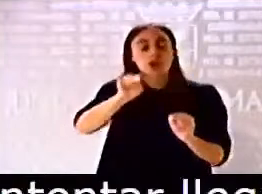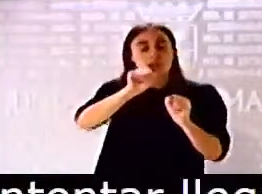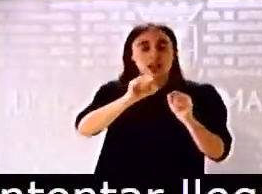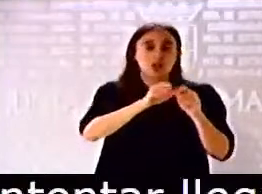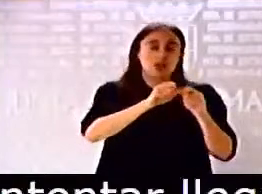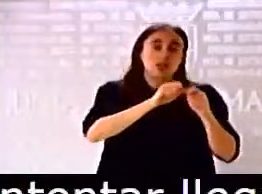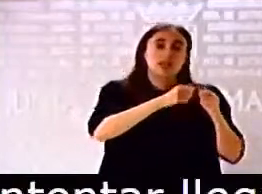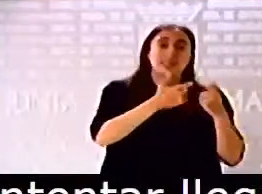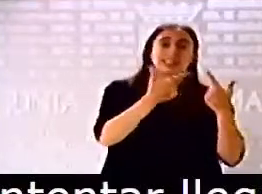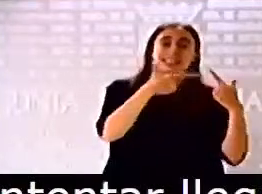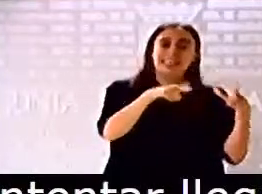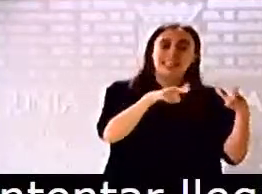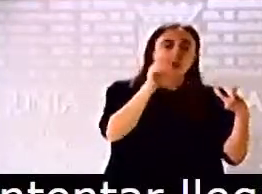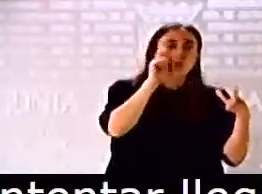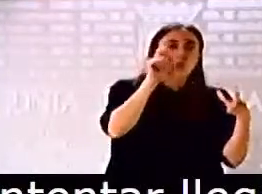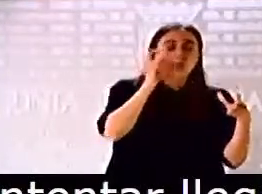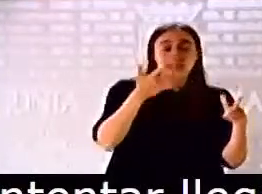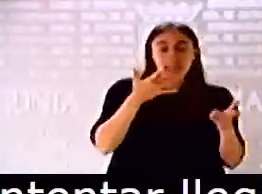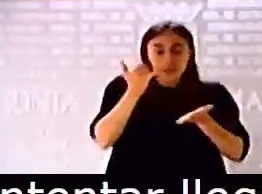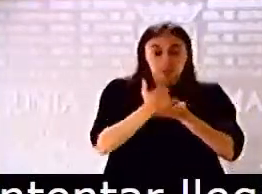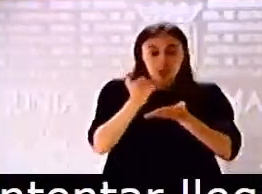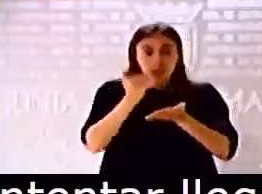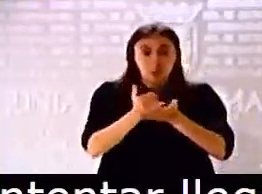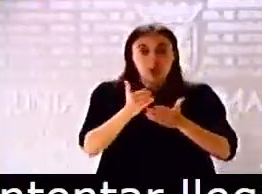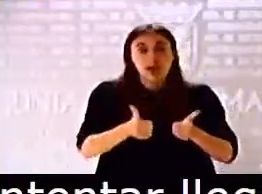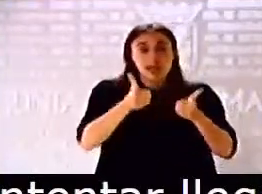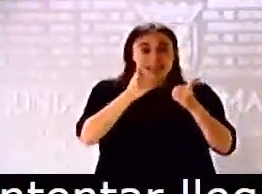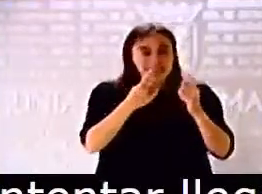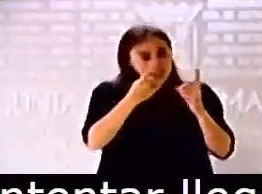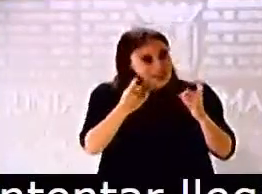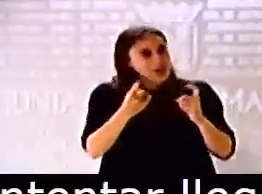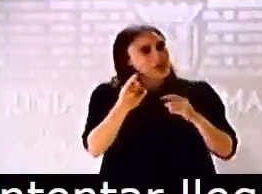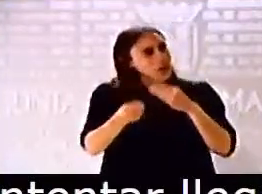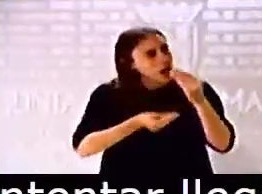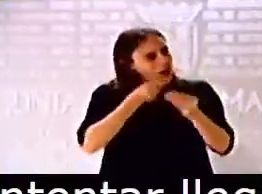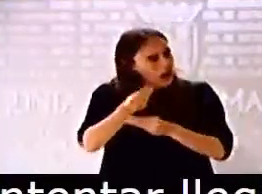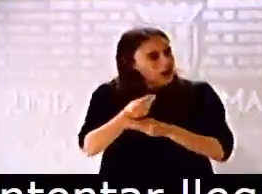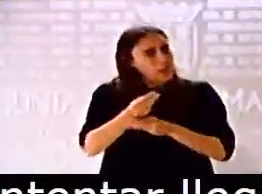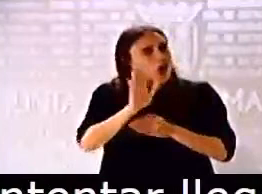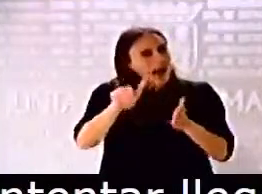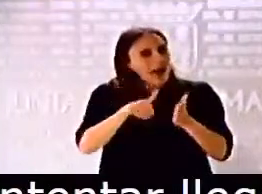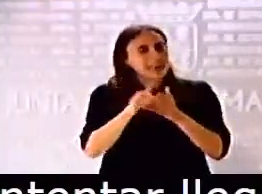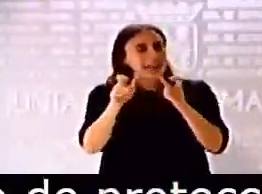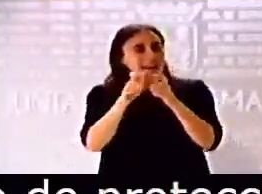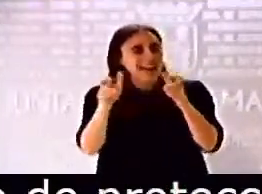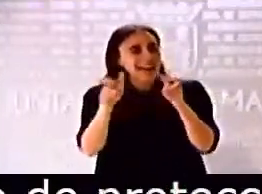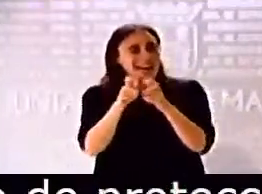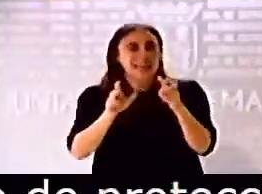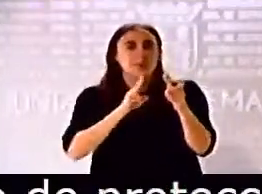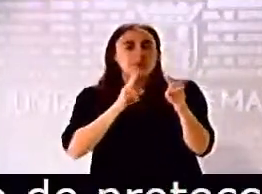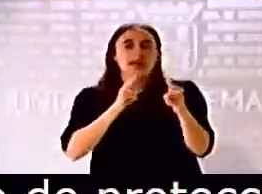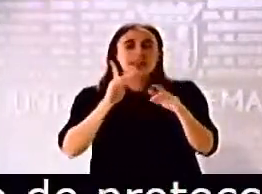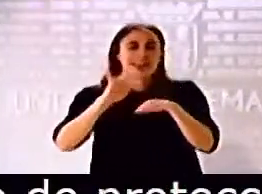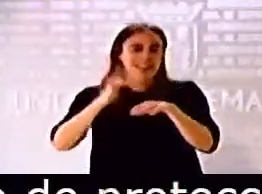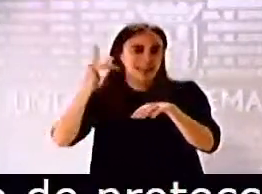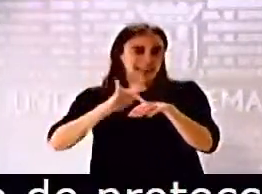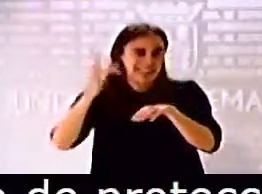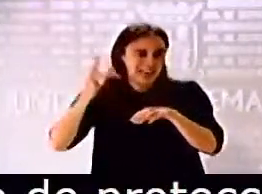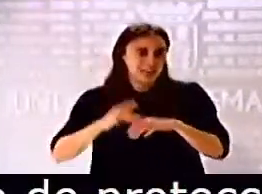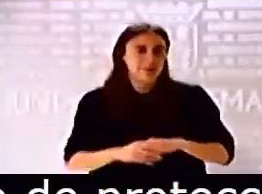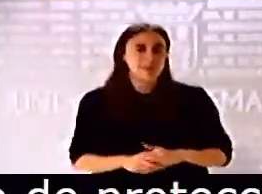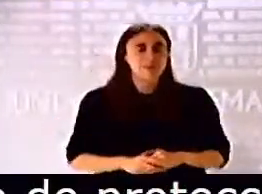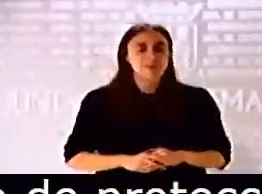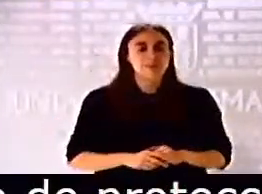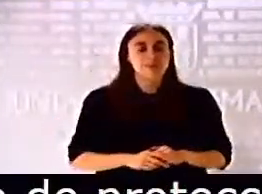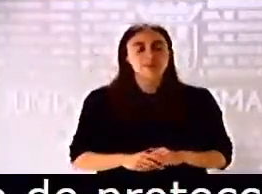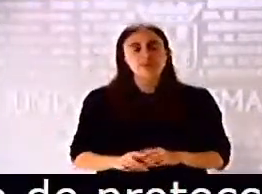turismo. Si tenemos que hacer más pruebas, las haremos hasta que tengamos el carné verde digital. Y,